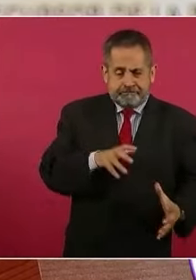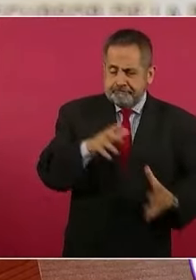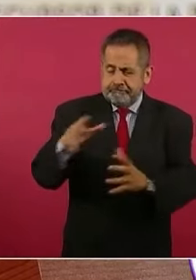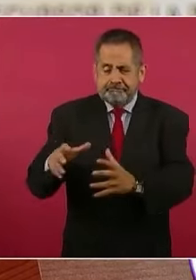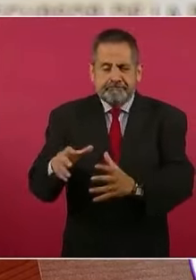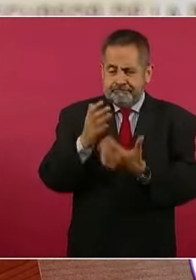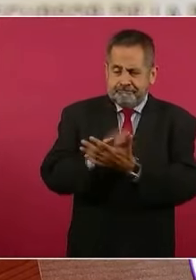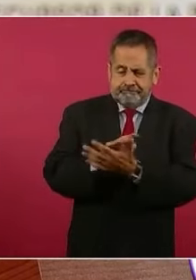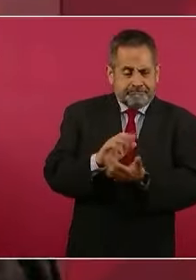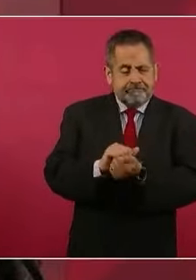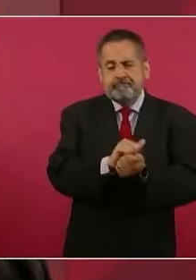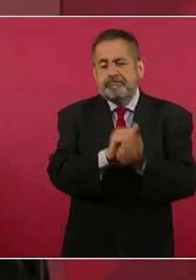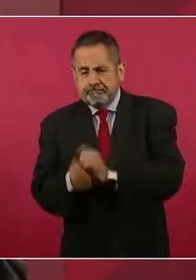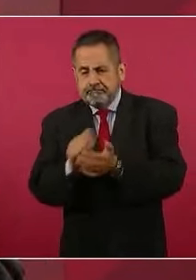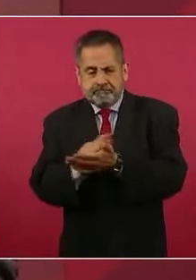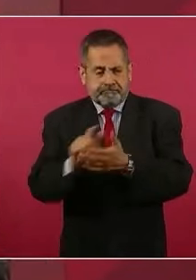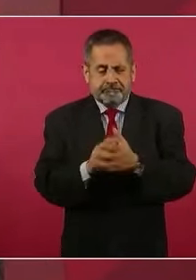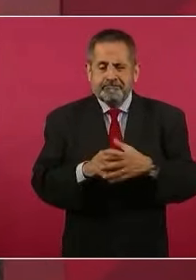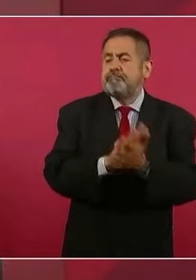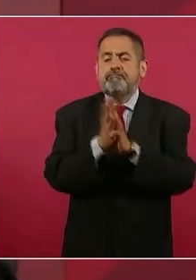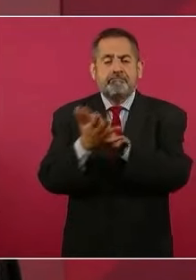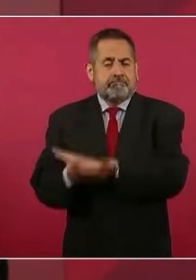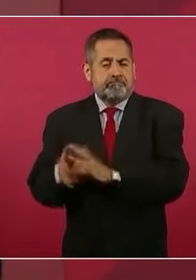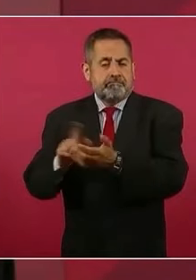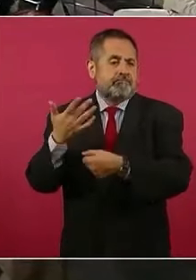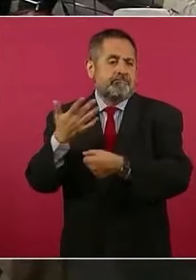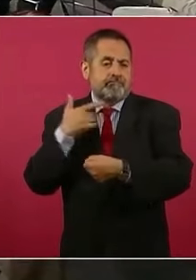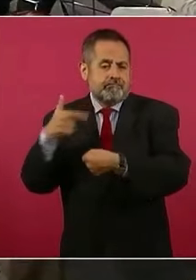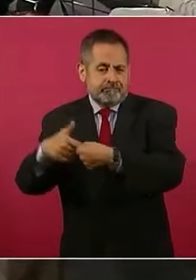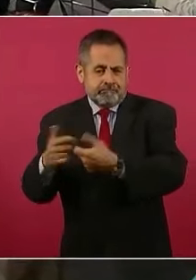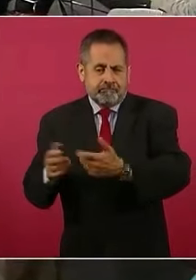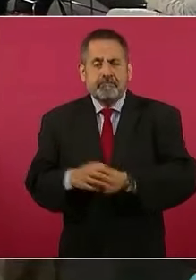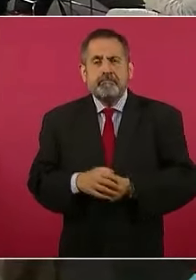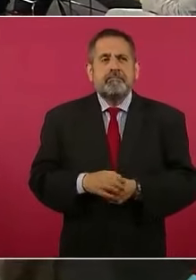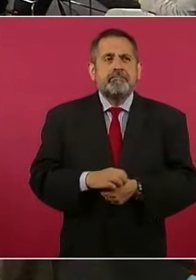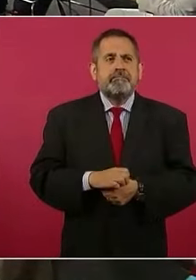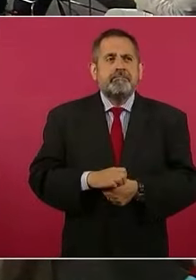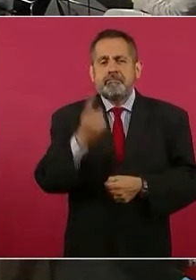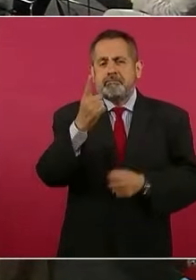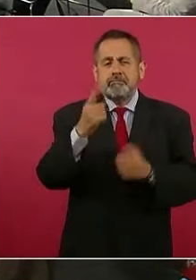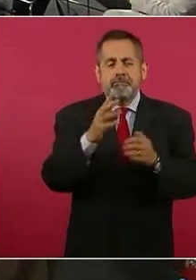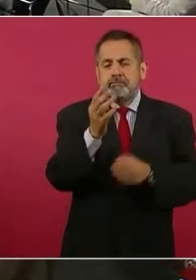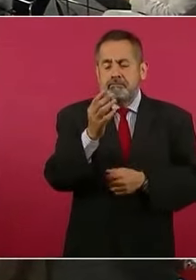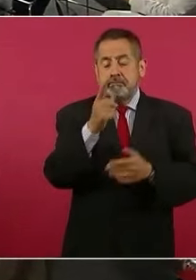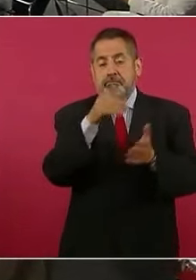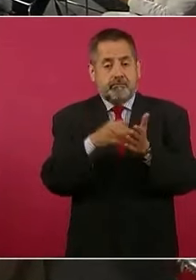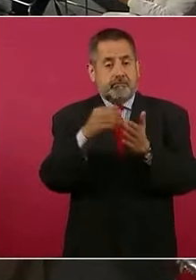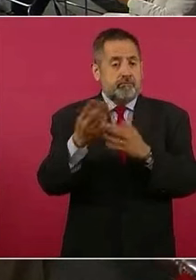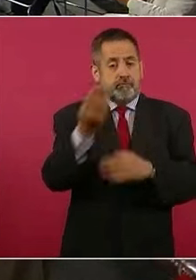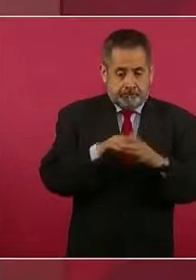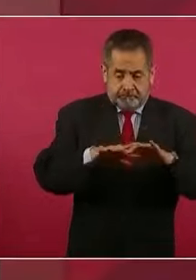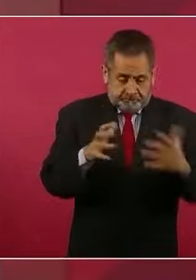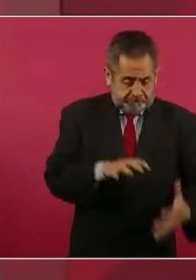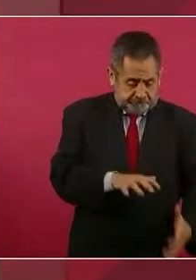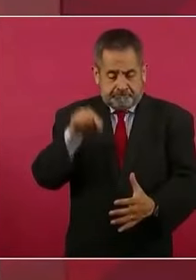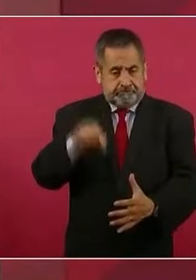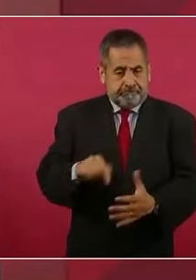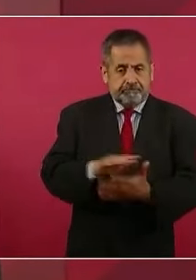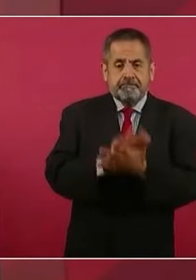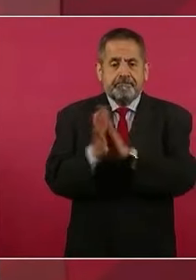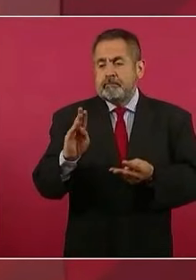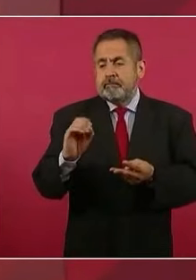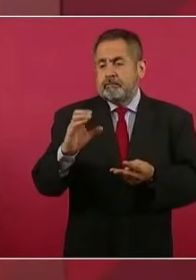el petróleo crudo en México. Todo lo que se extraiga, cerca de 1.900.000 barriles. Y todo convertirlo en gasolina, en diésel,